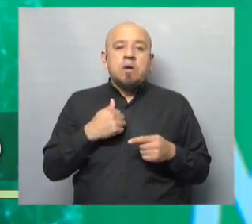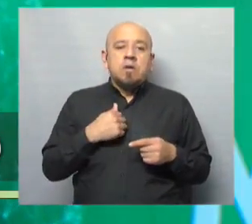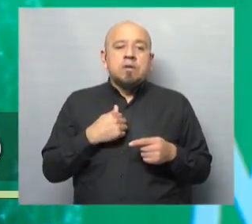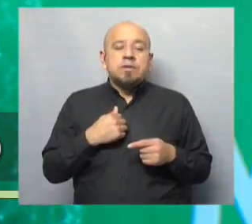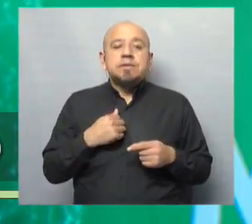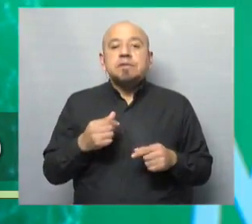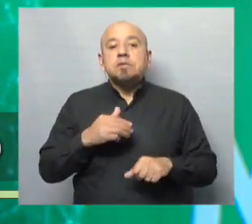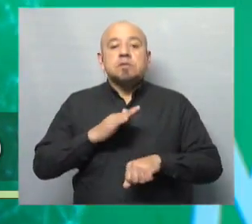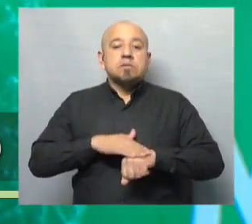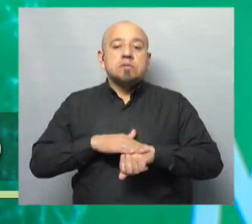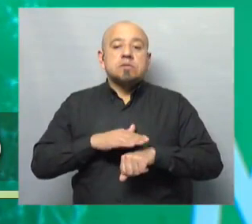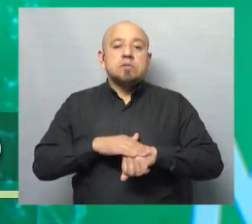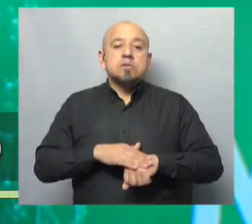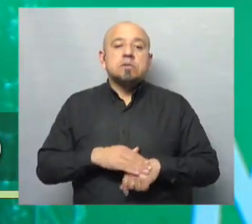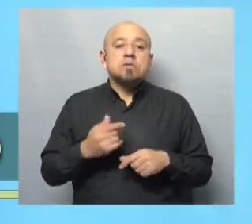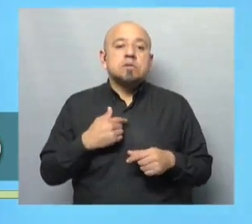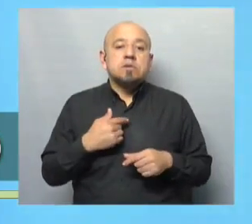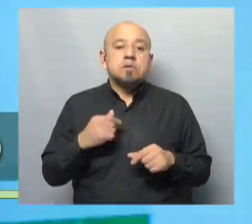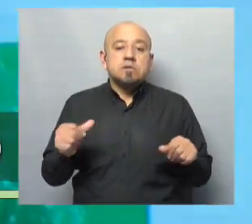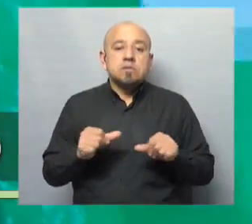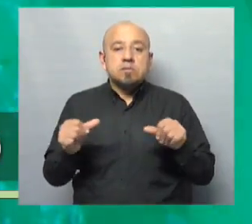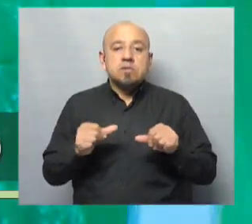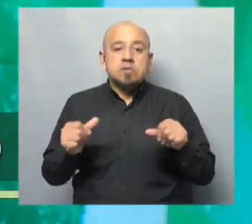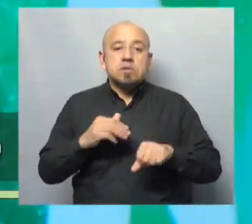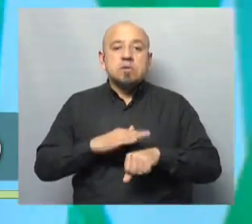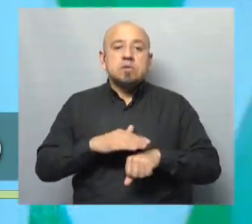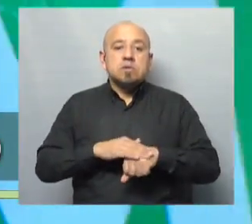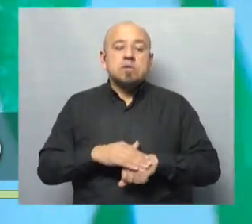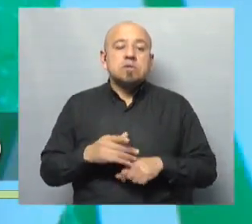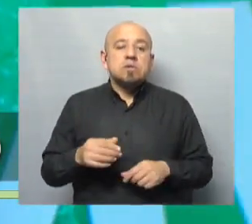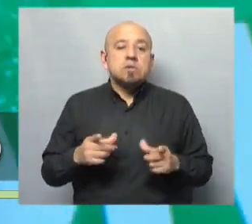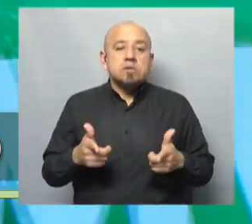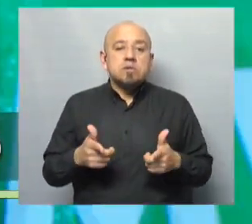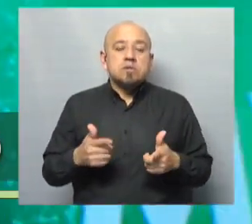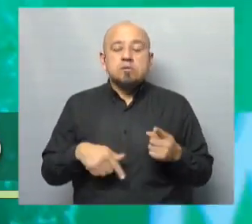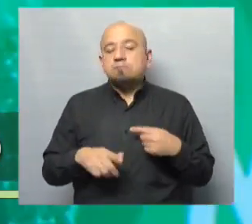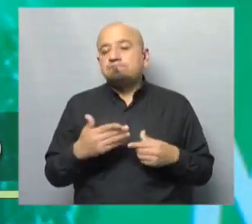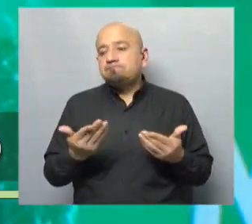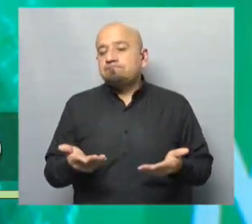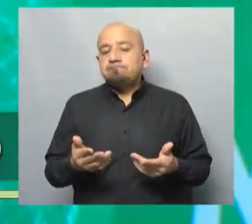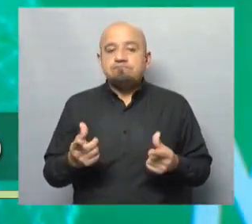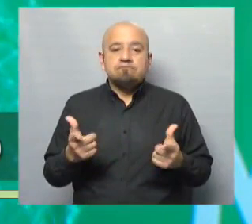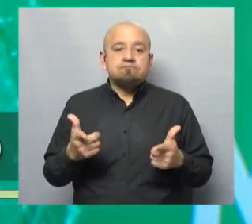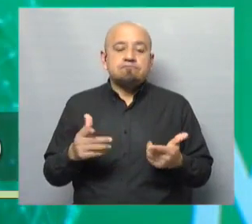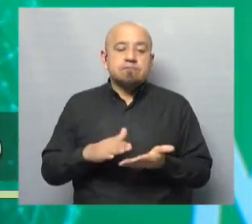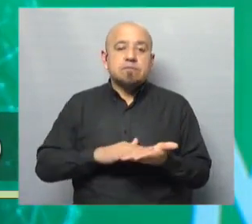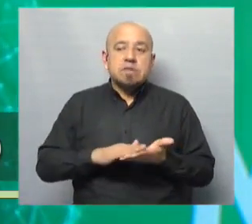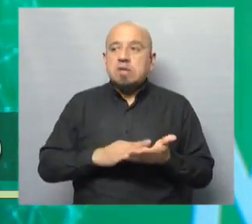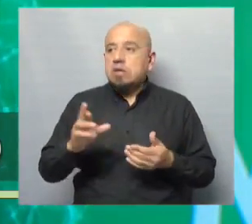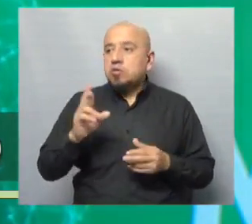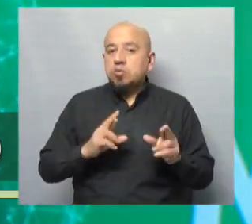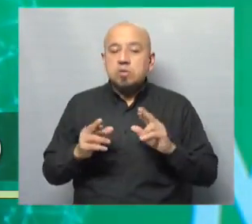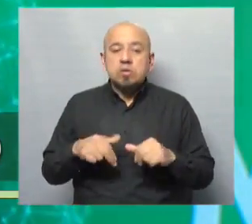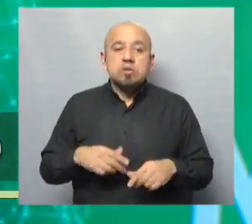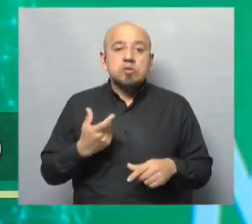y basta con hacernos cargo para obtener resultados nos ha dado lamentablemente el resultado y eso es muy malo para la sociedad uruguaya